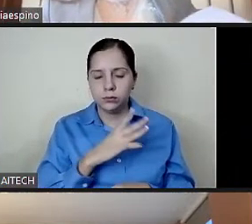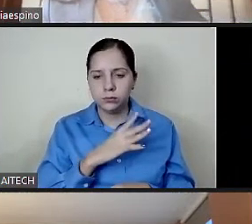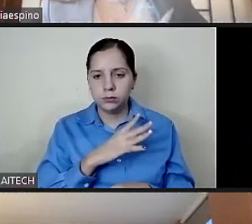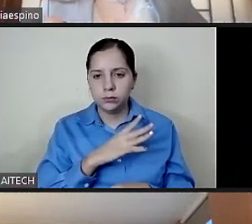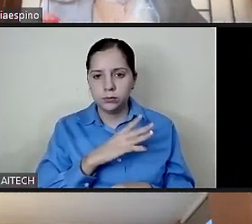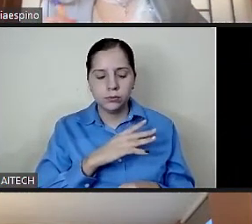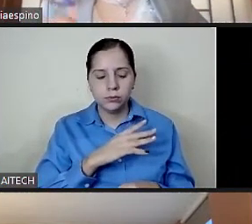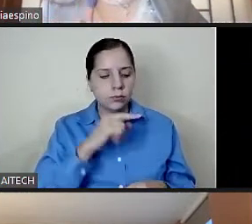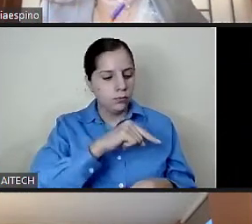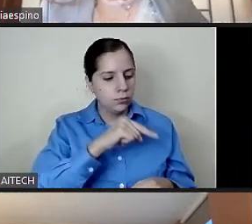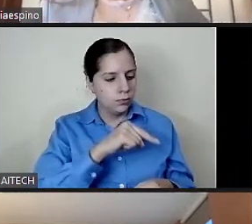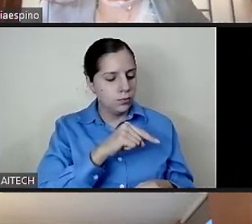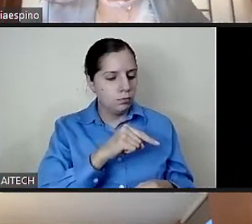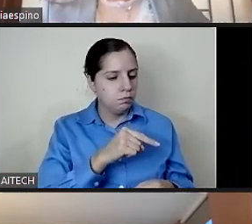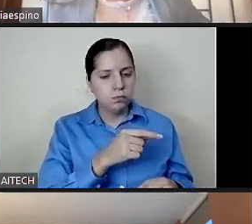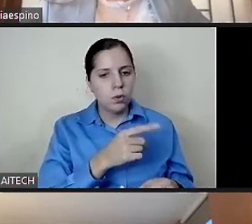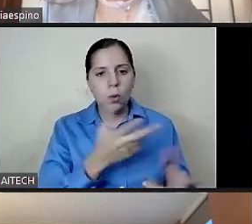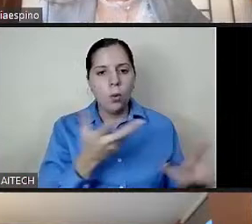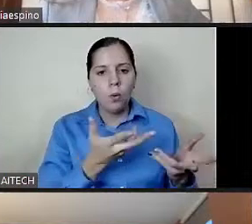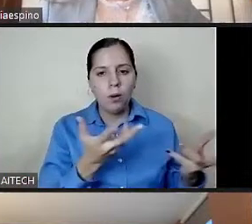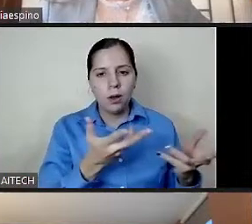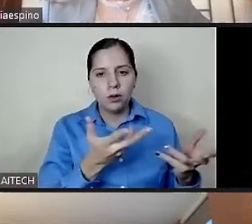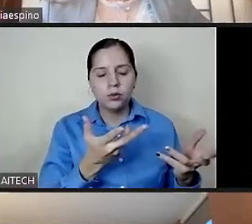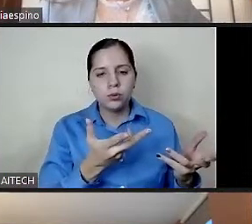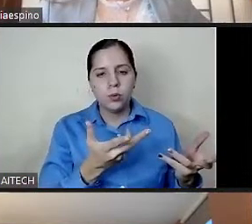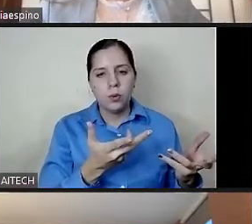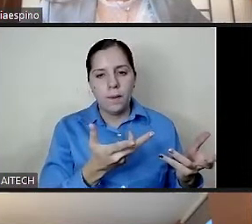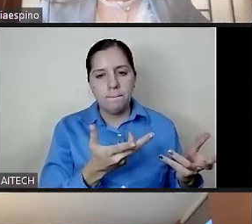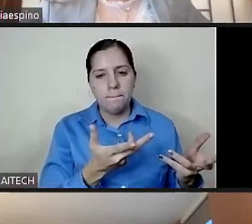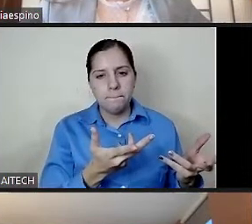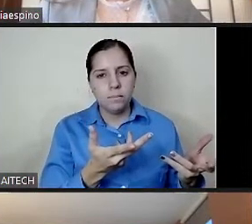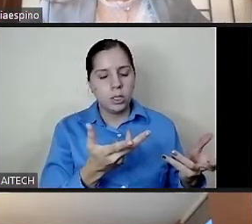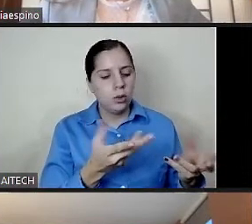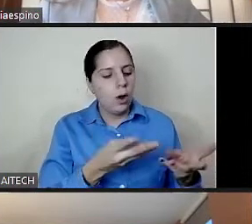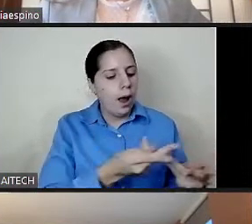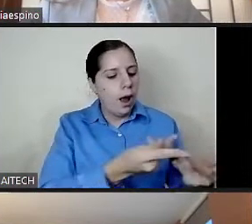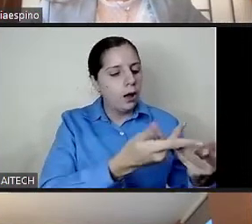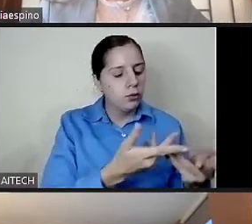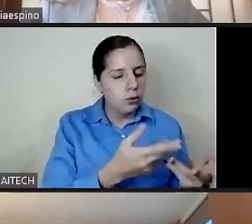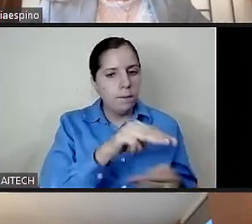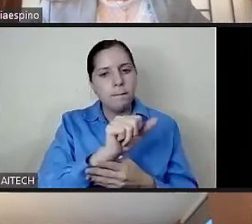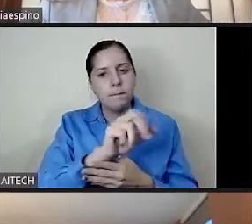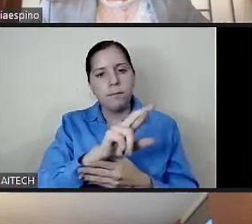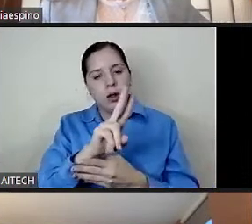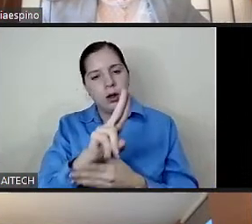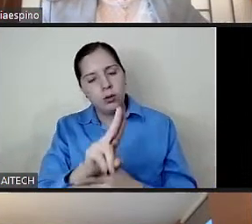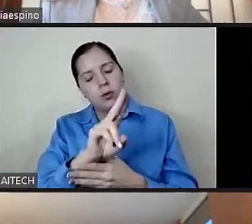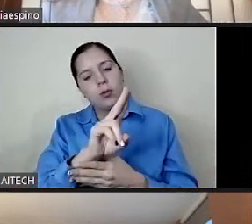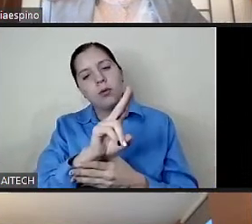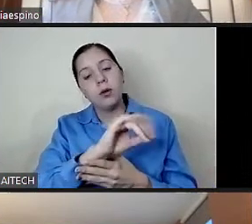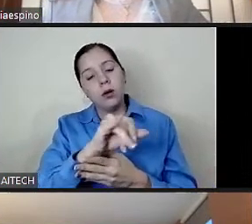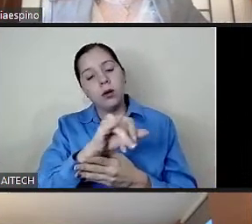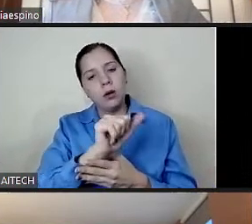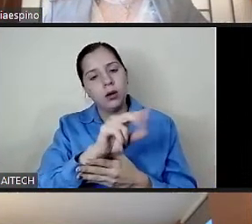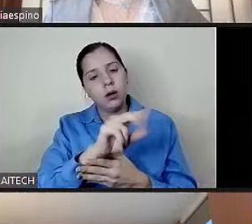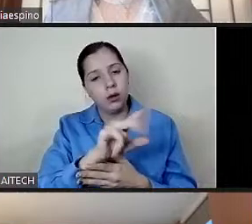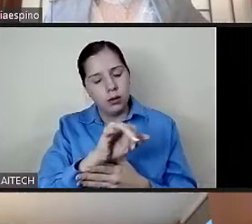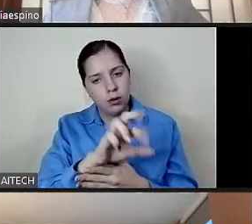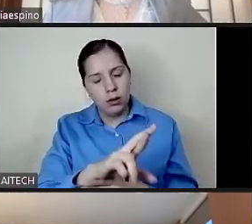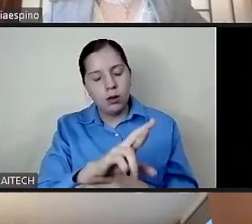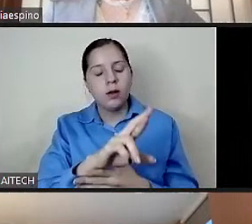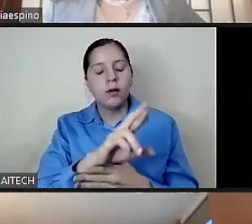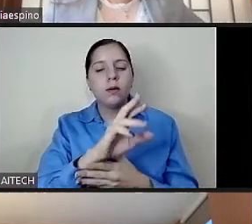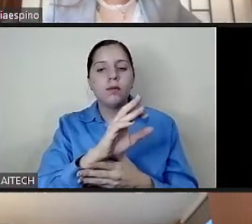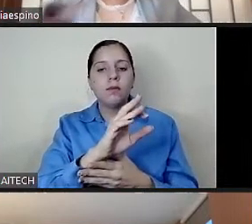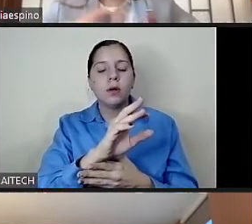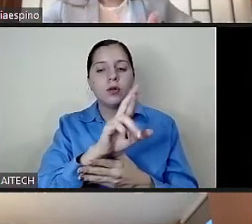consistente en uso indebido de recursos públicos atribuida a María Eugenia Campos Galván, María Humberto Vázquez Robles, Arturo Zubía Fernández, Rosy